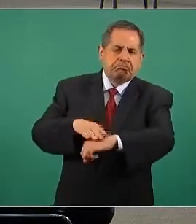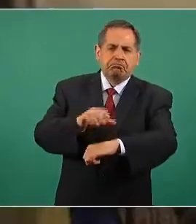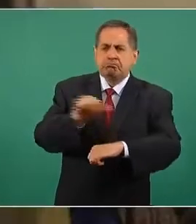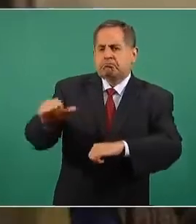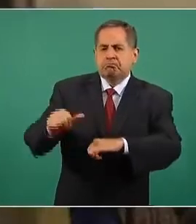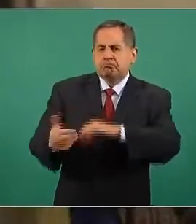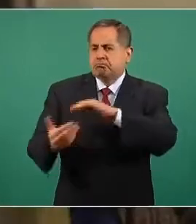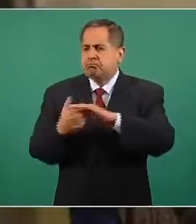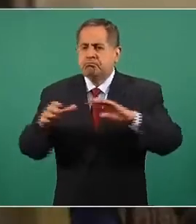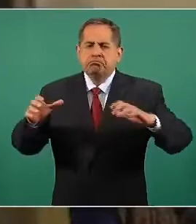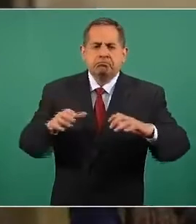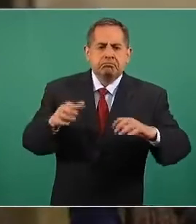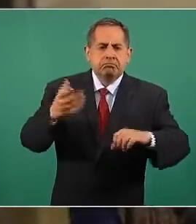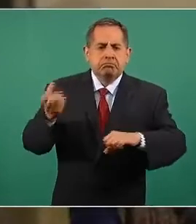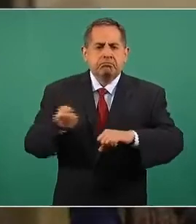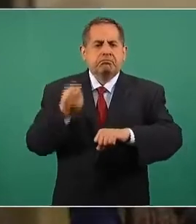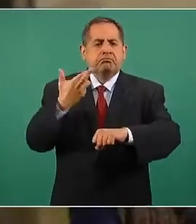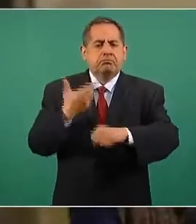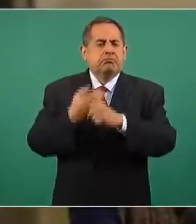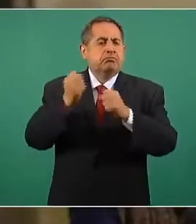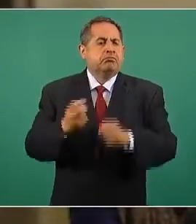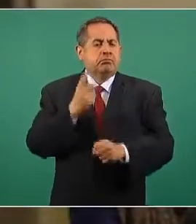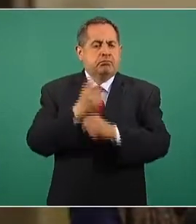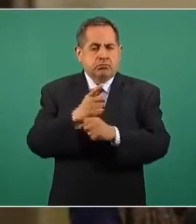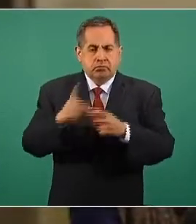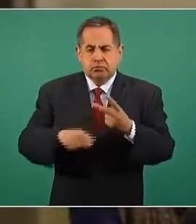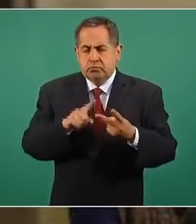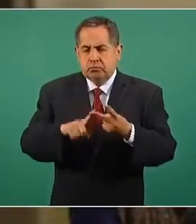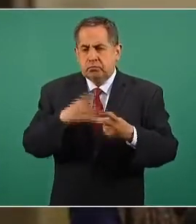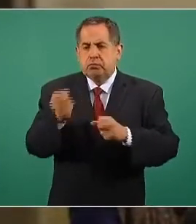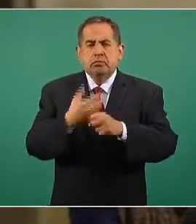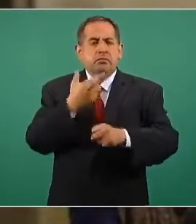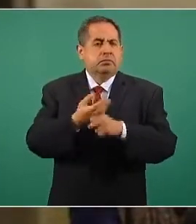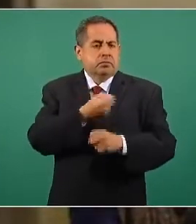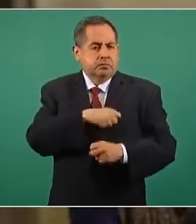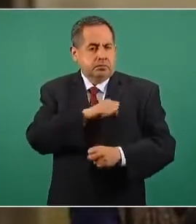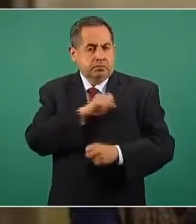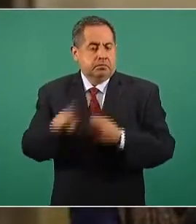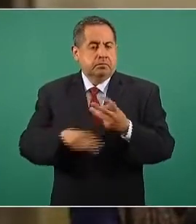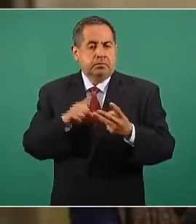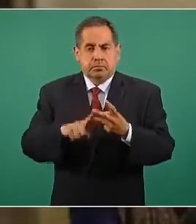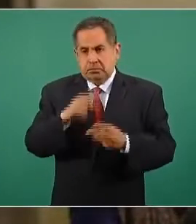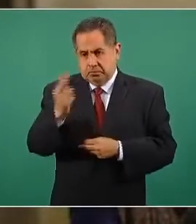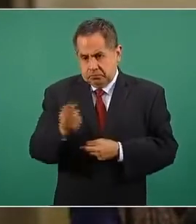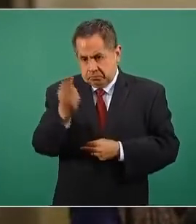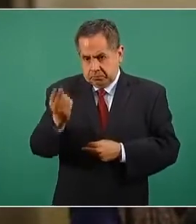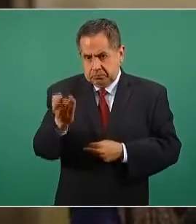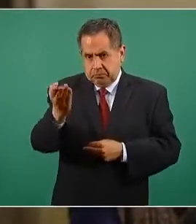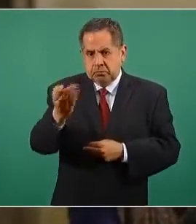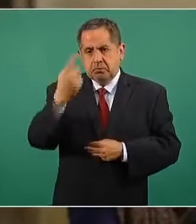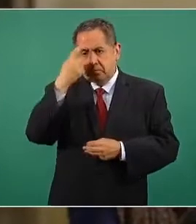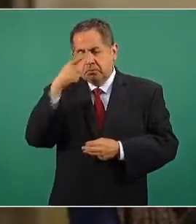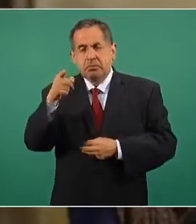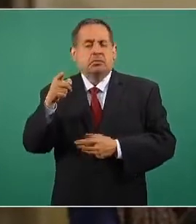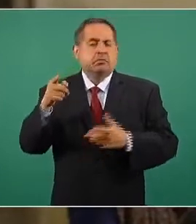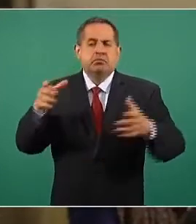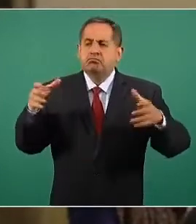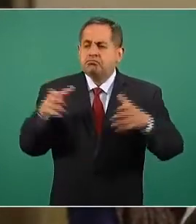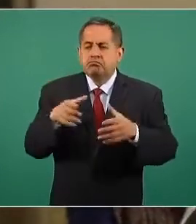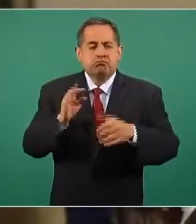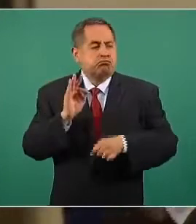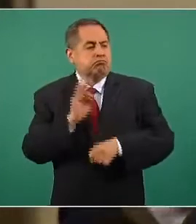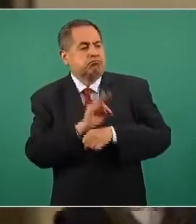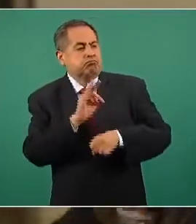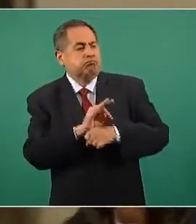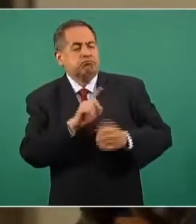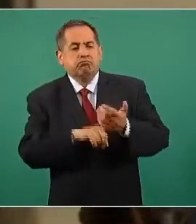donde esté la secretaria de Seguridad Pública, el secretario de Salud y usted, para garantizar la seguridad de